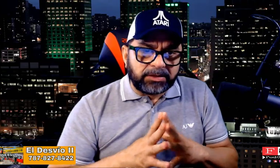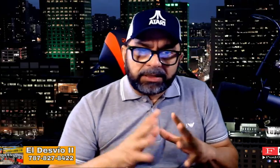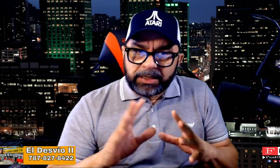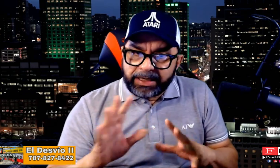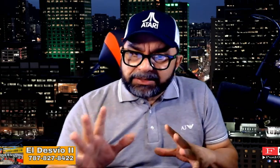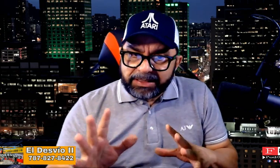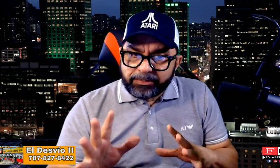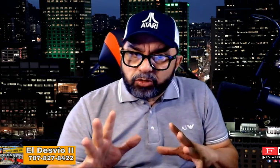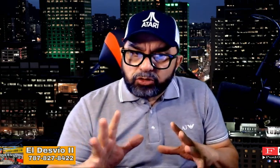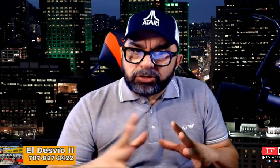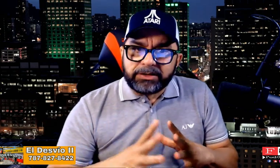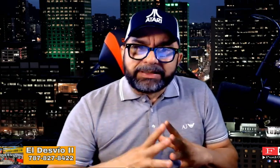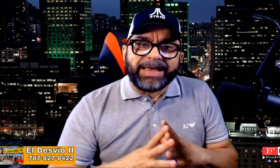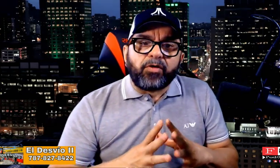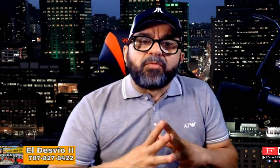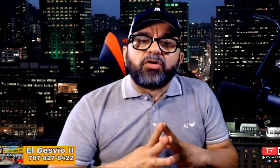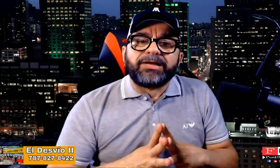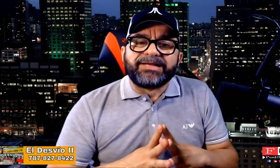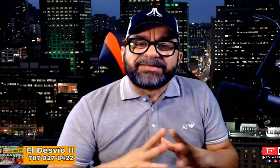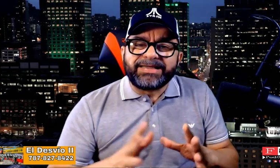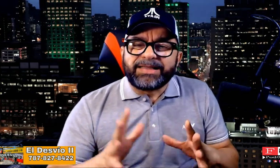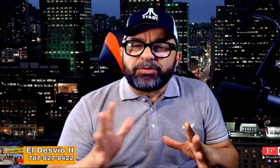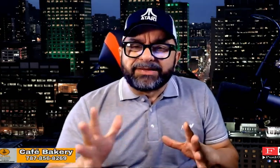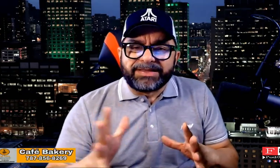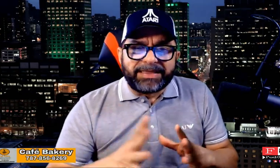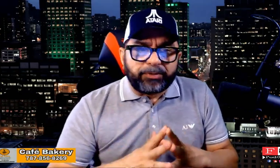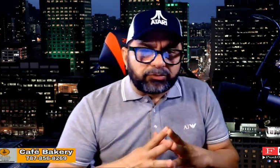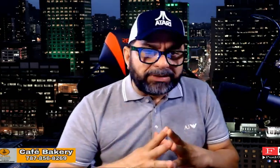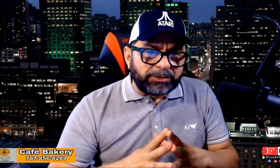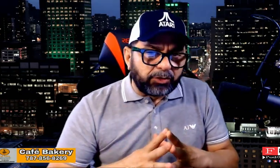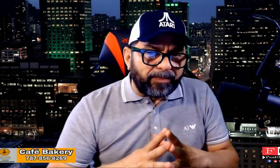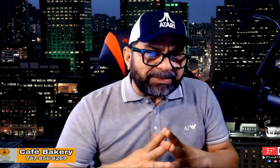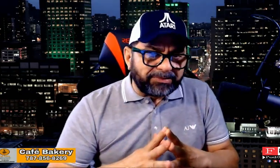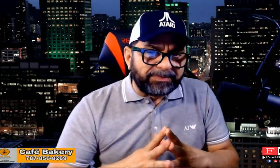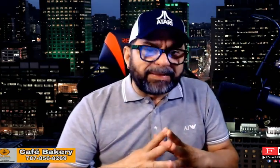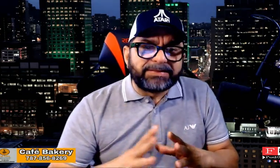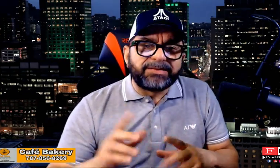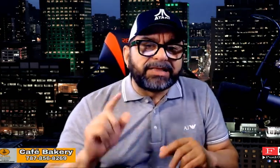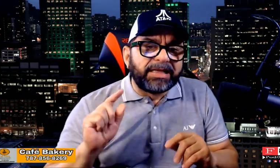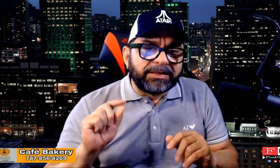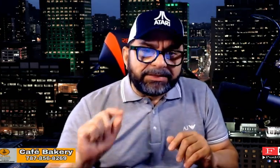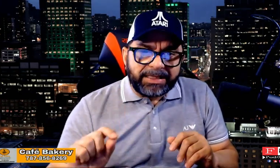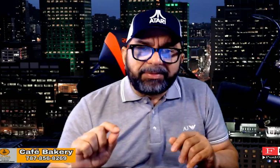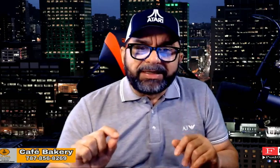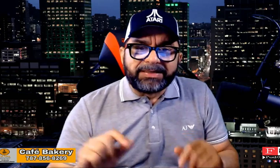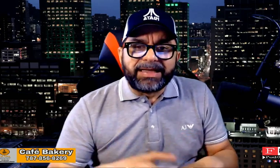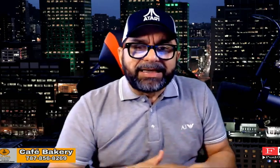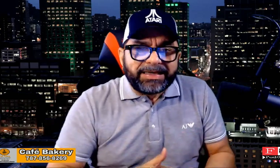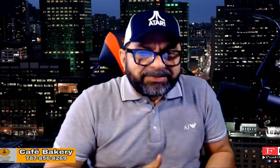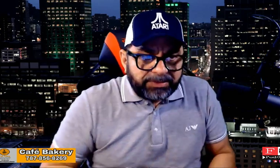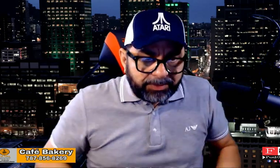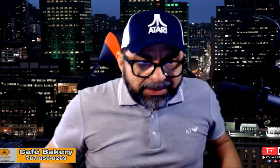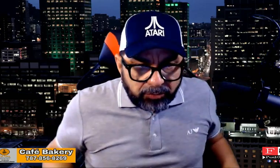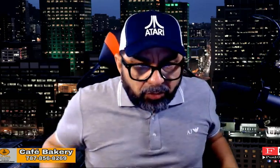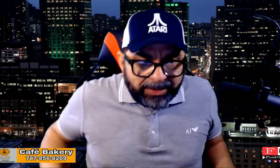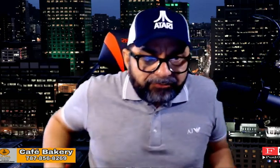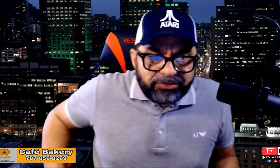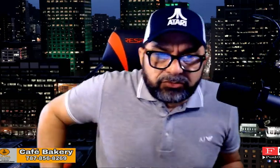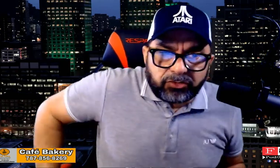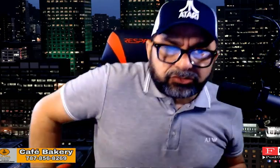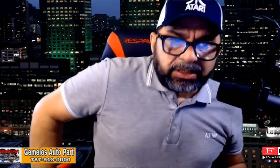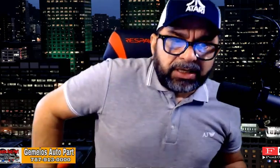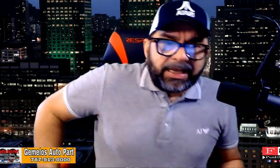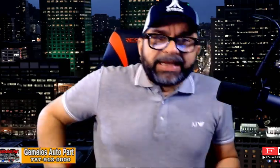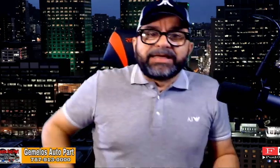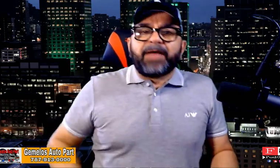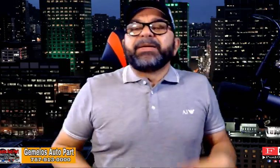5 semanas, estimo que como el 60 o el 70% de los participantes deben estar recibiendo los